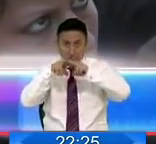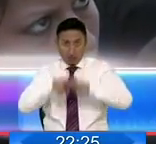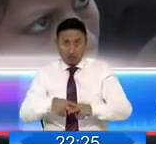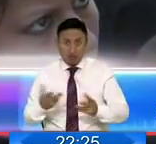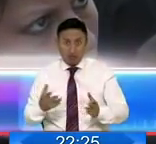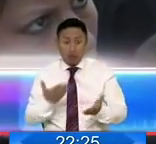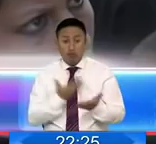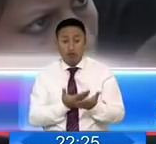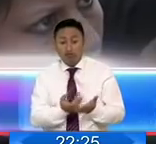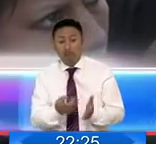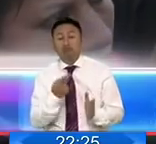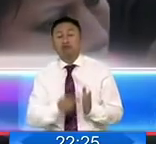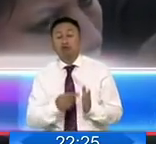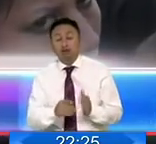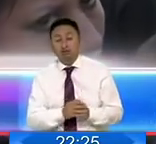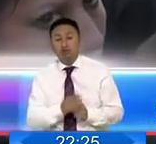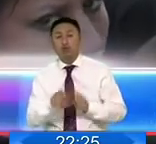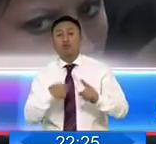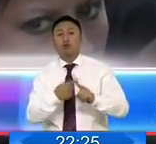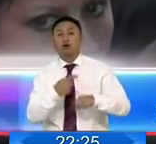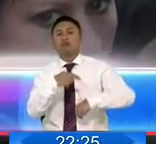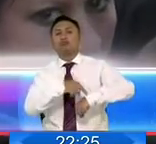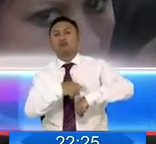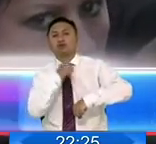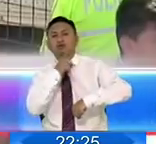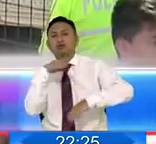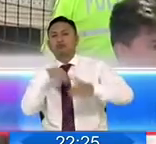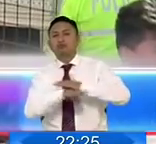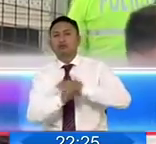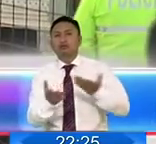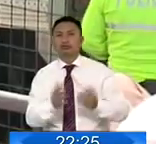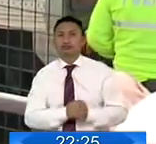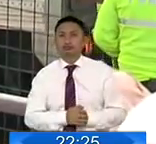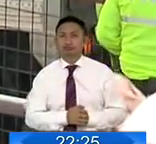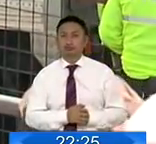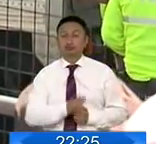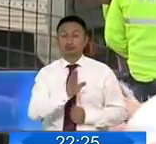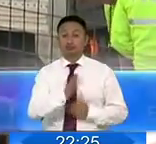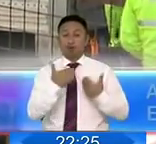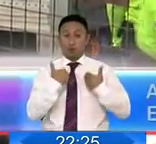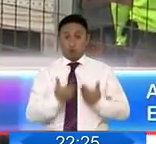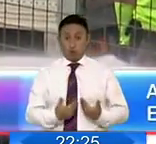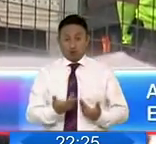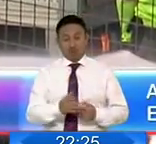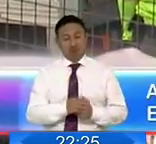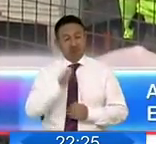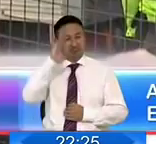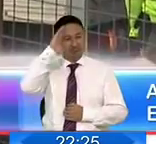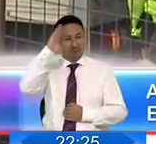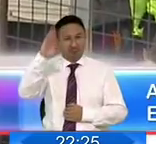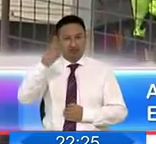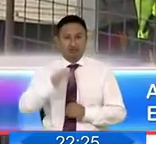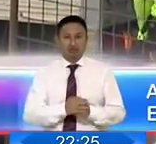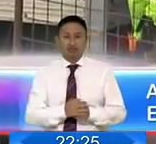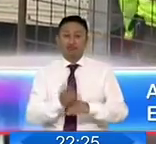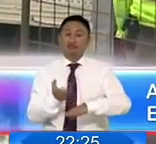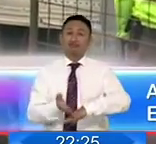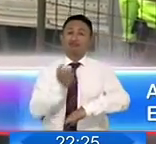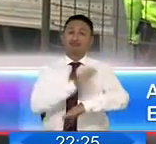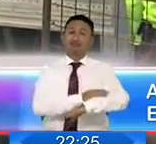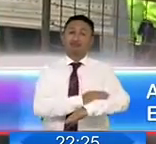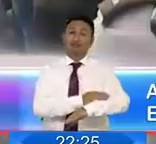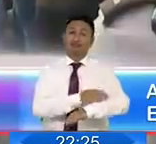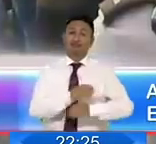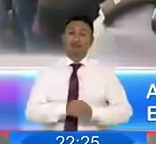demuestre qué ha pasado, cuándo, a qué horas, quién entró, quién salió. Por el estado del cuerpo, la policía indicó que el presunto femicidio ocurrió el día